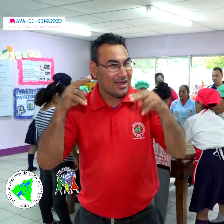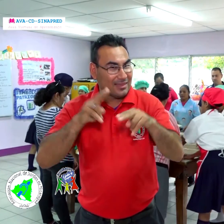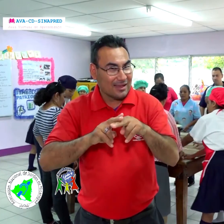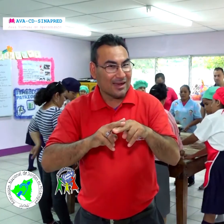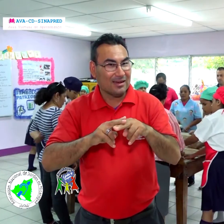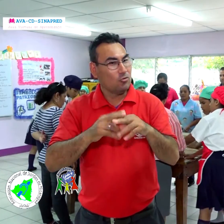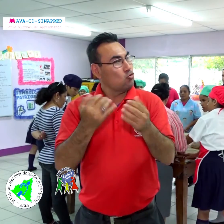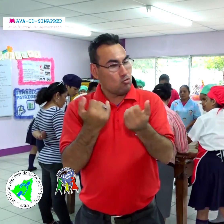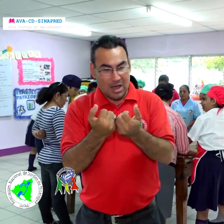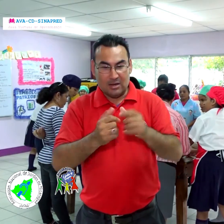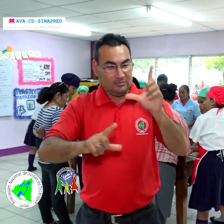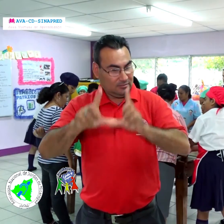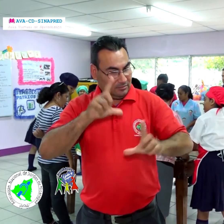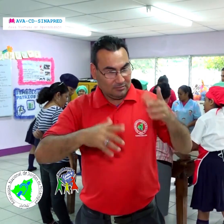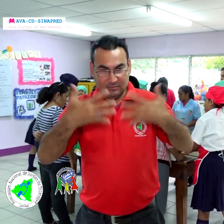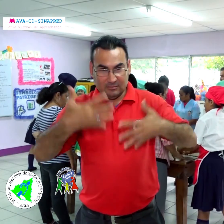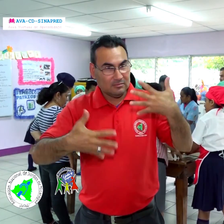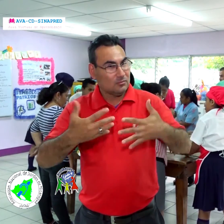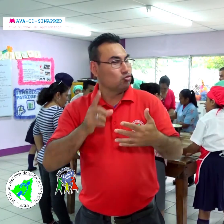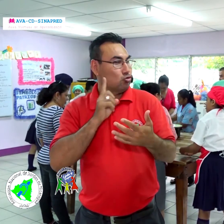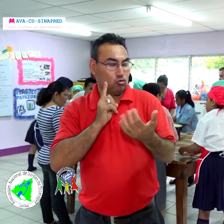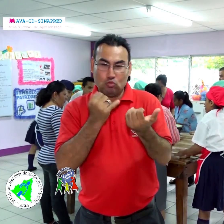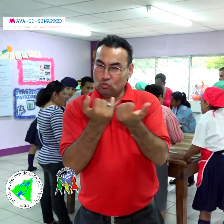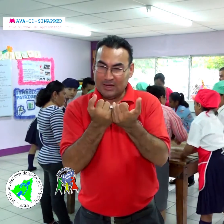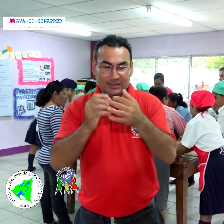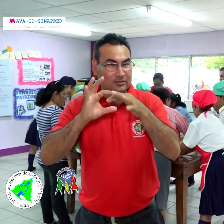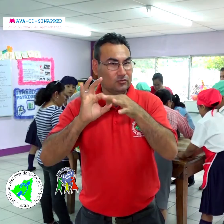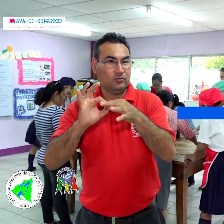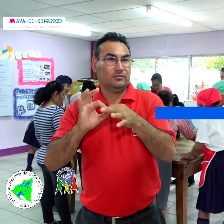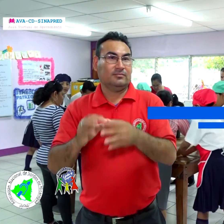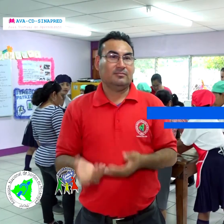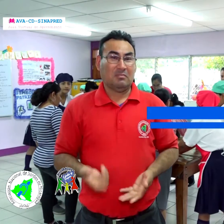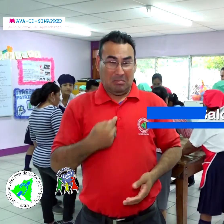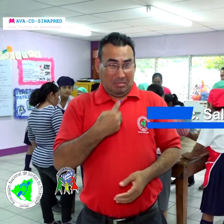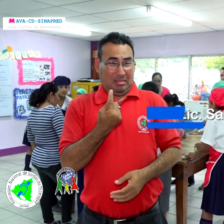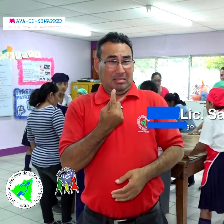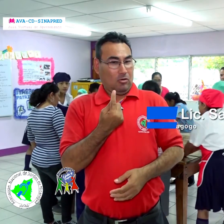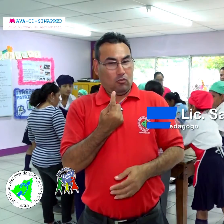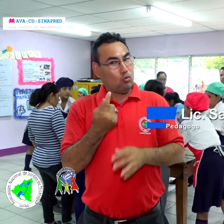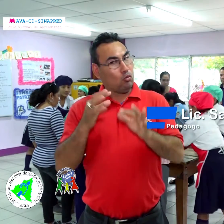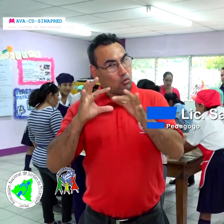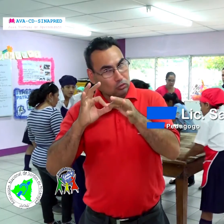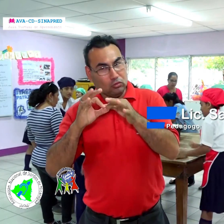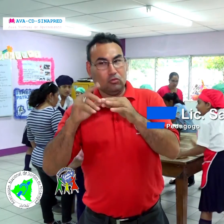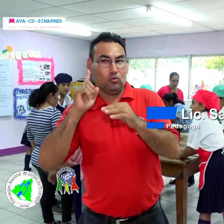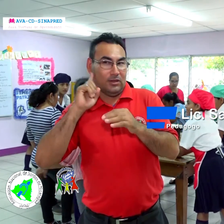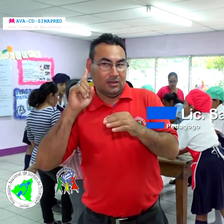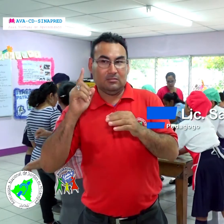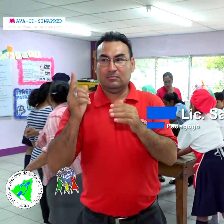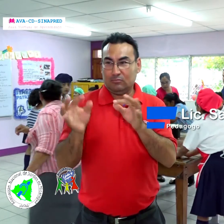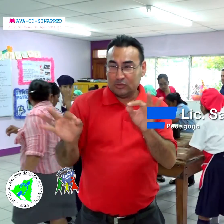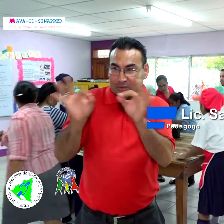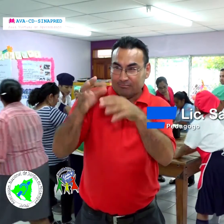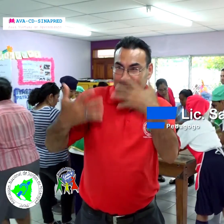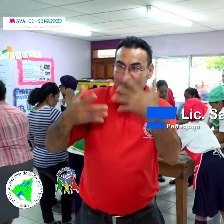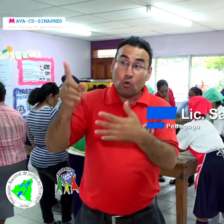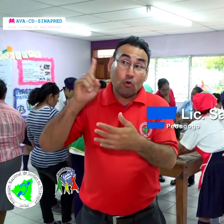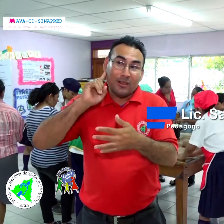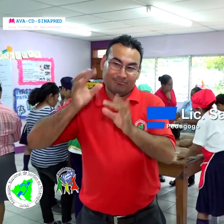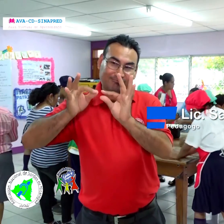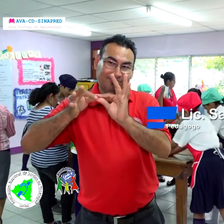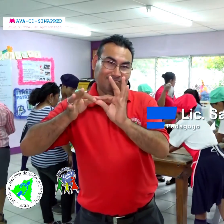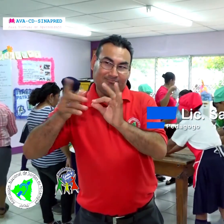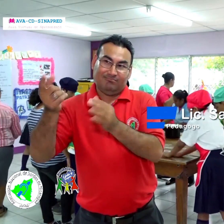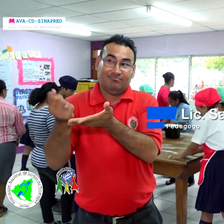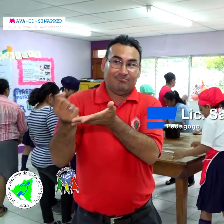Por ejemplo, nosotros como maestros de lenguaje de señas, instructores de lengua de señas, les enseñamos. Nosotros no nos quedamos con el conocimiento,